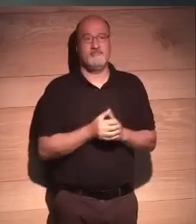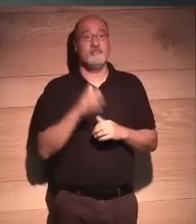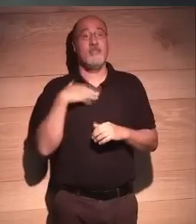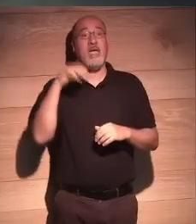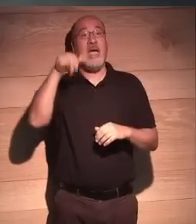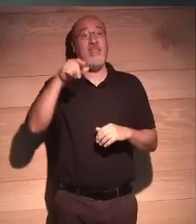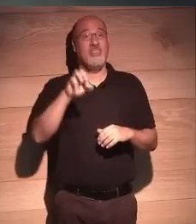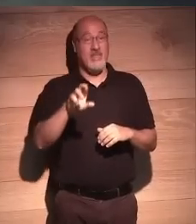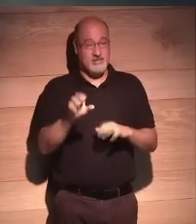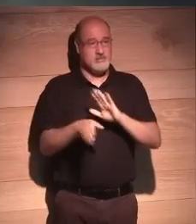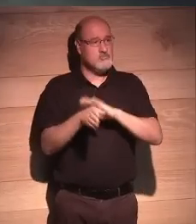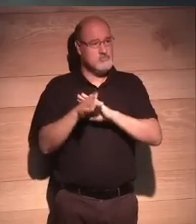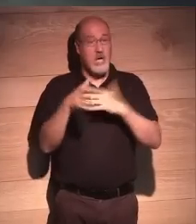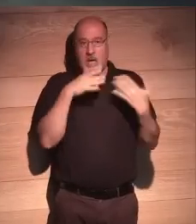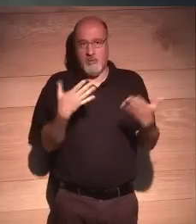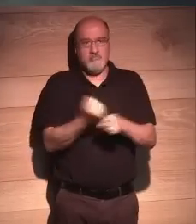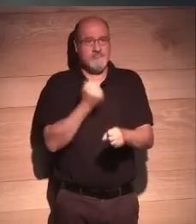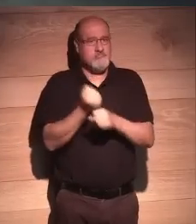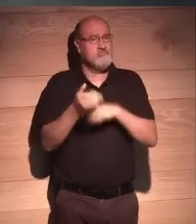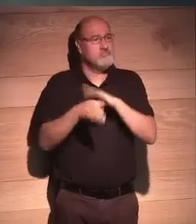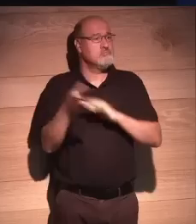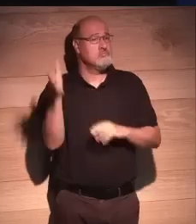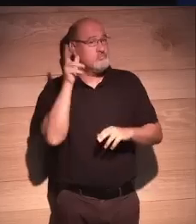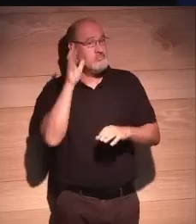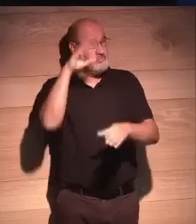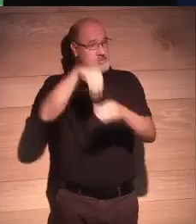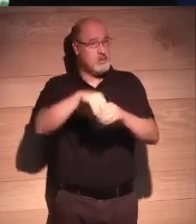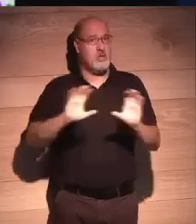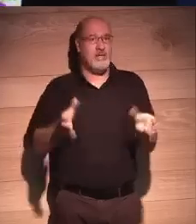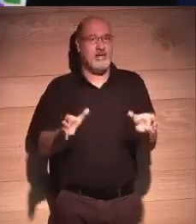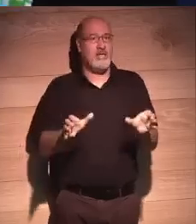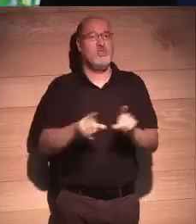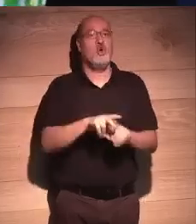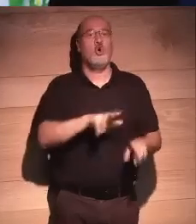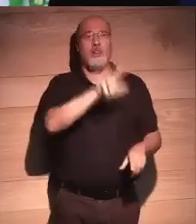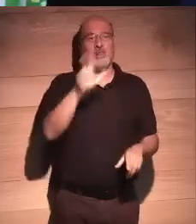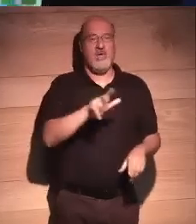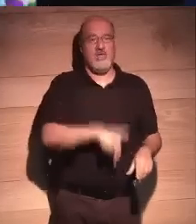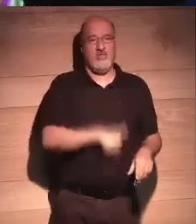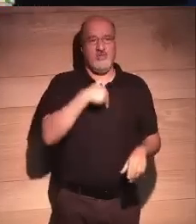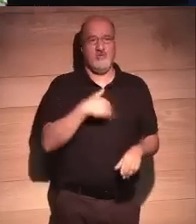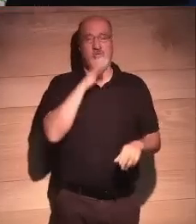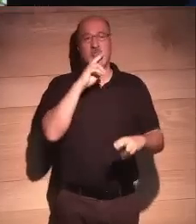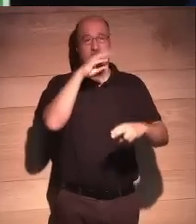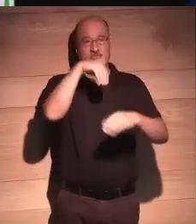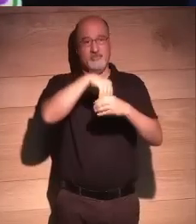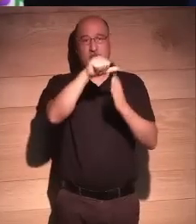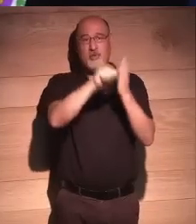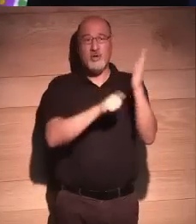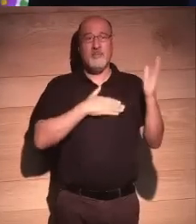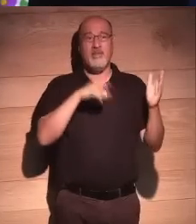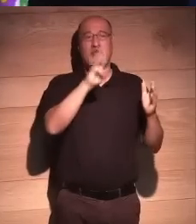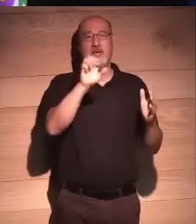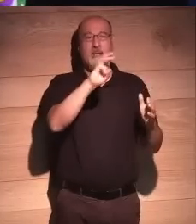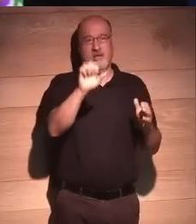Averasturi sigue en activo, le pueden escuchar en Radio Nacional, en el programa de Pepa Fernández, No es un